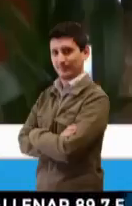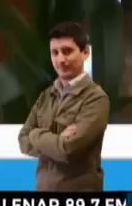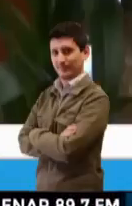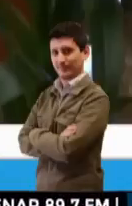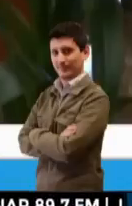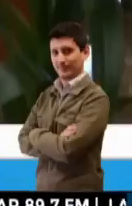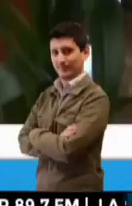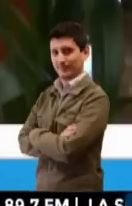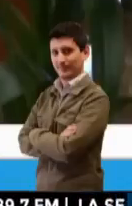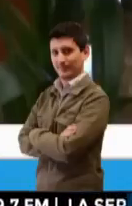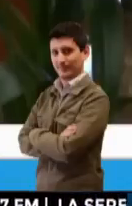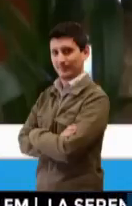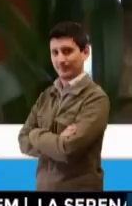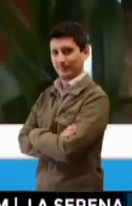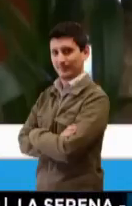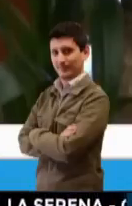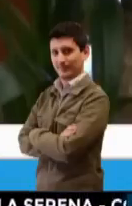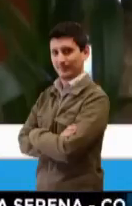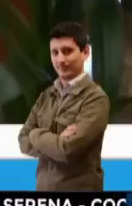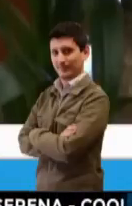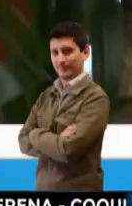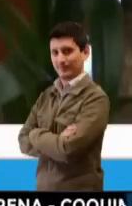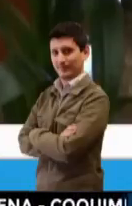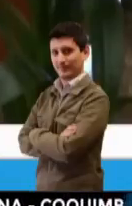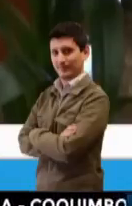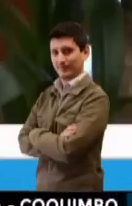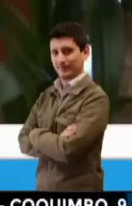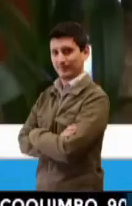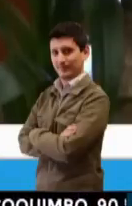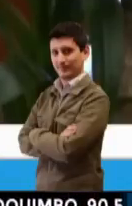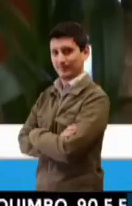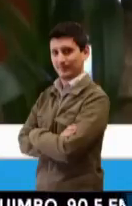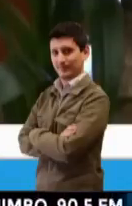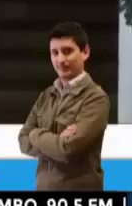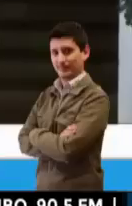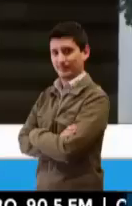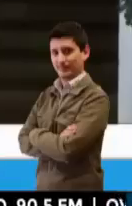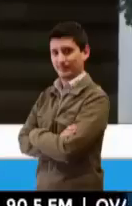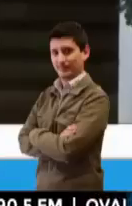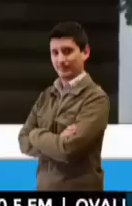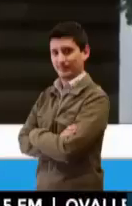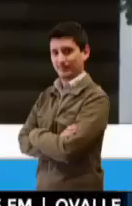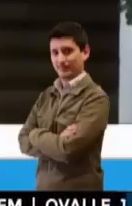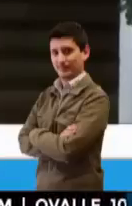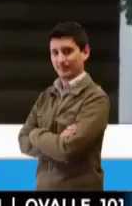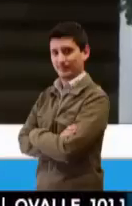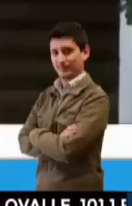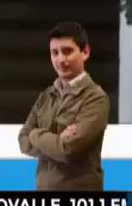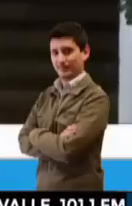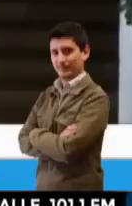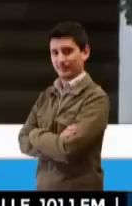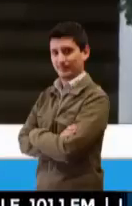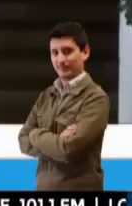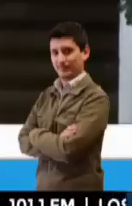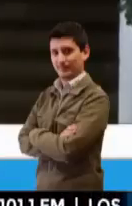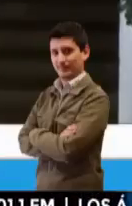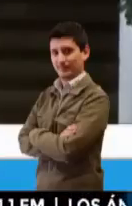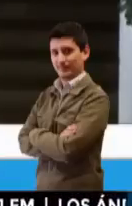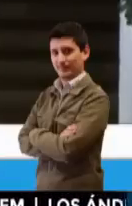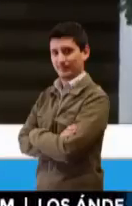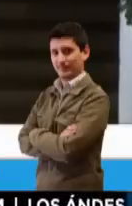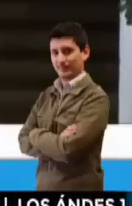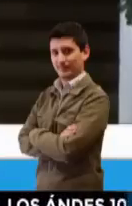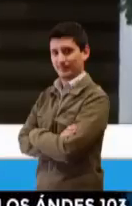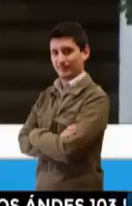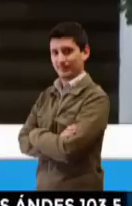es natural que vayan perdiendo la confianza y por lo tanto que no puedan seguir ejerciendo el cargo. Solo minutos después, la propia Patricia Hidalgo fue entrevistada en la